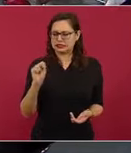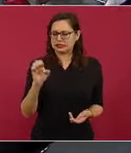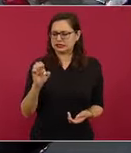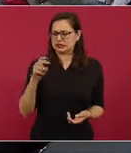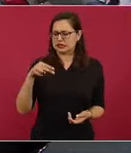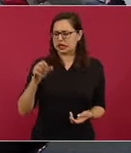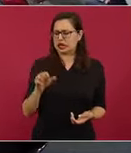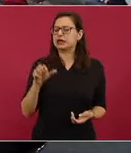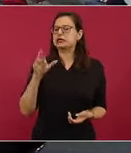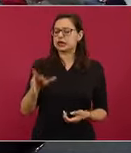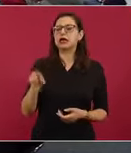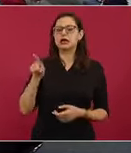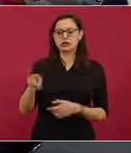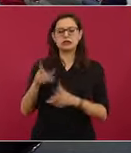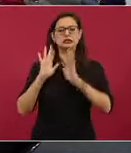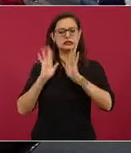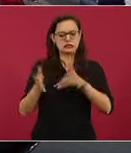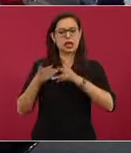Secretaría de Energía,